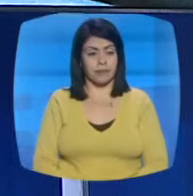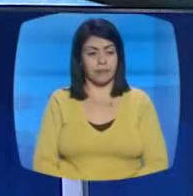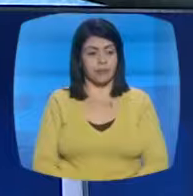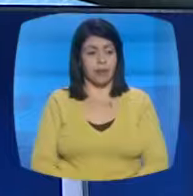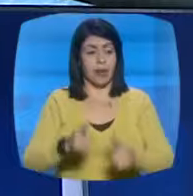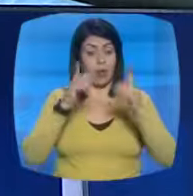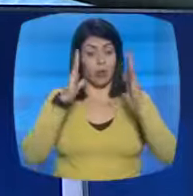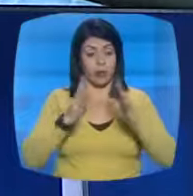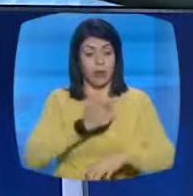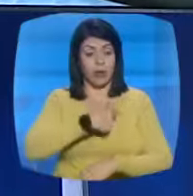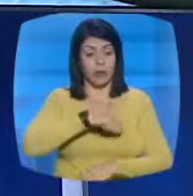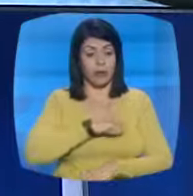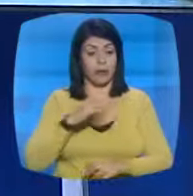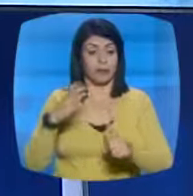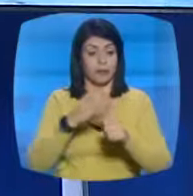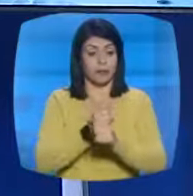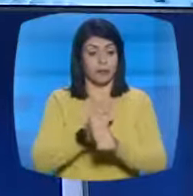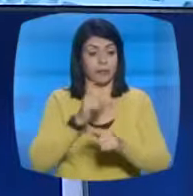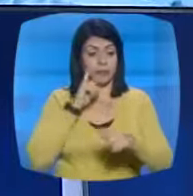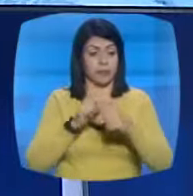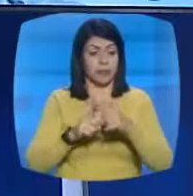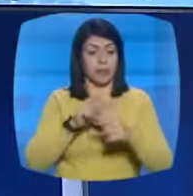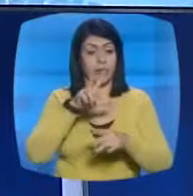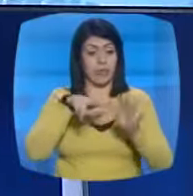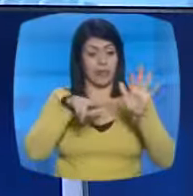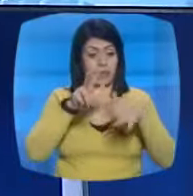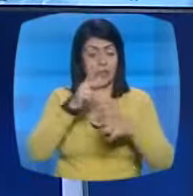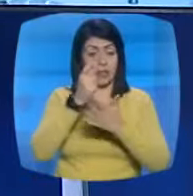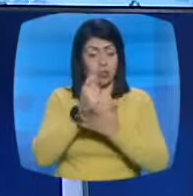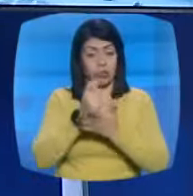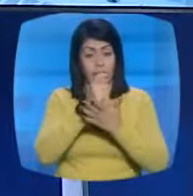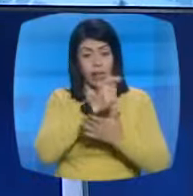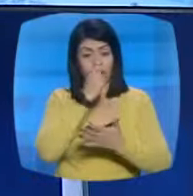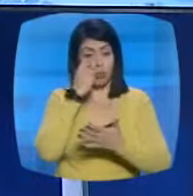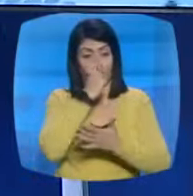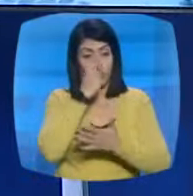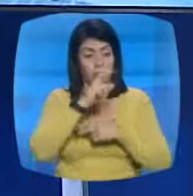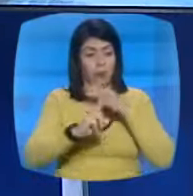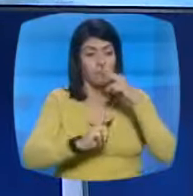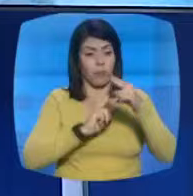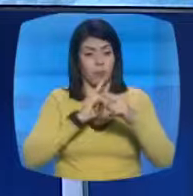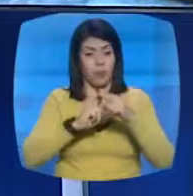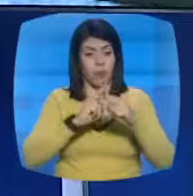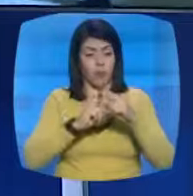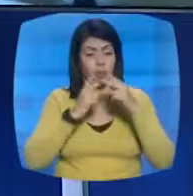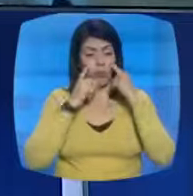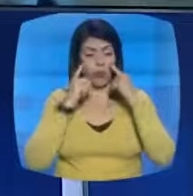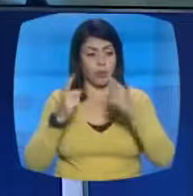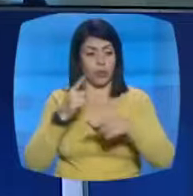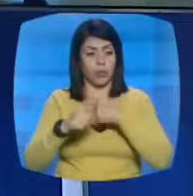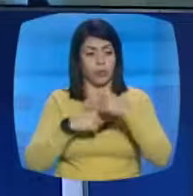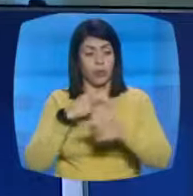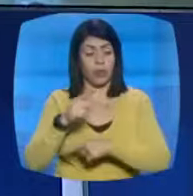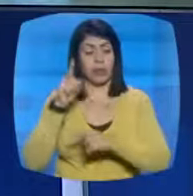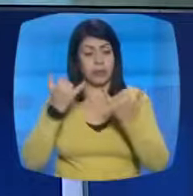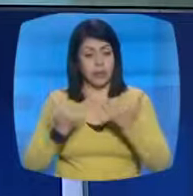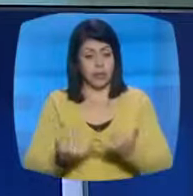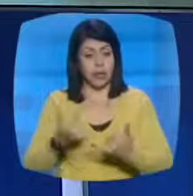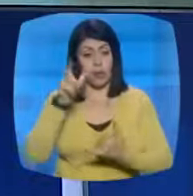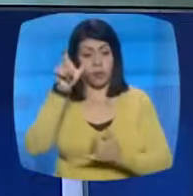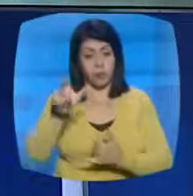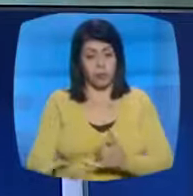Y las autoridades españolas lograron la incautación de 13 toneladas de cocaína en el puerto de Algeciras. Por este caso,